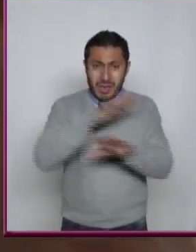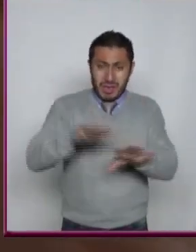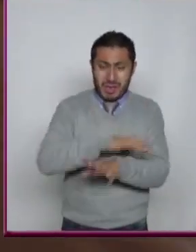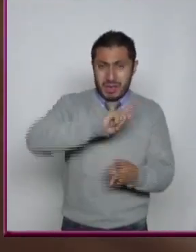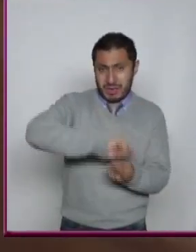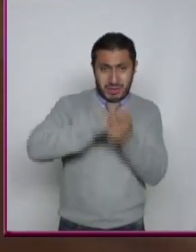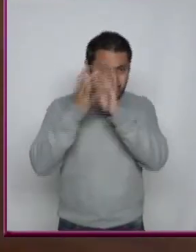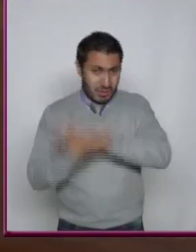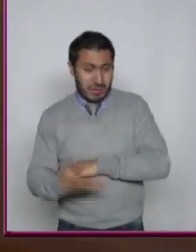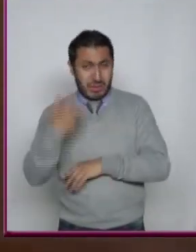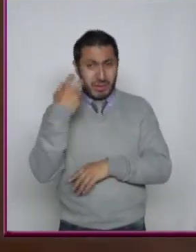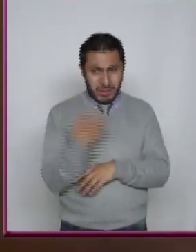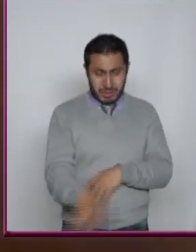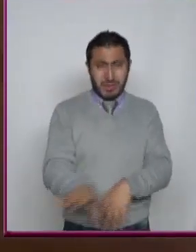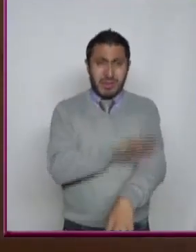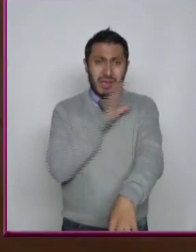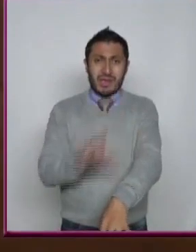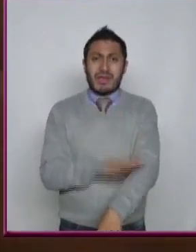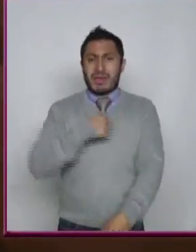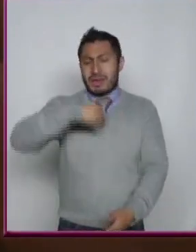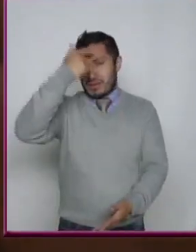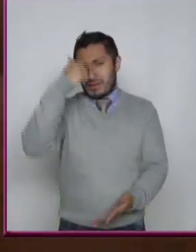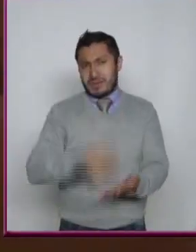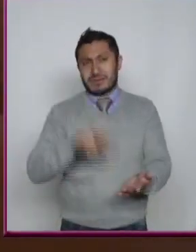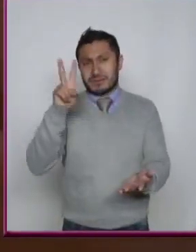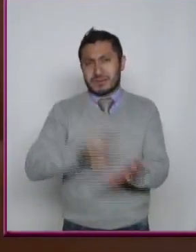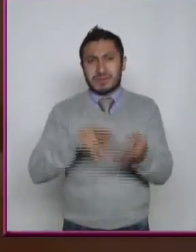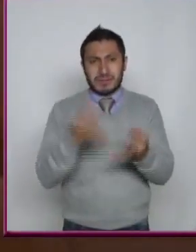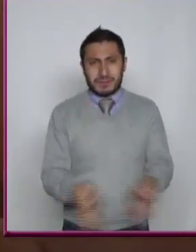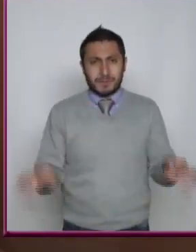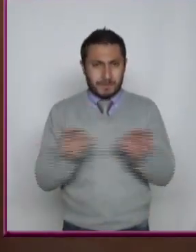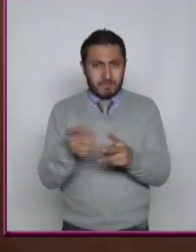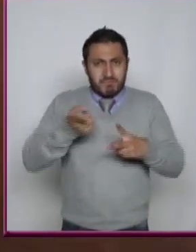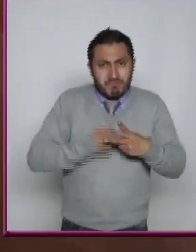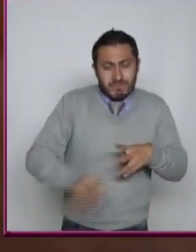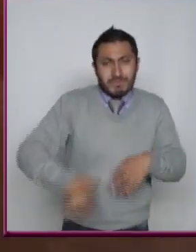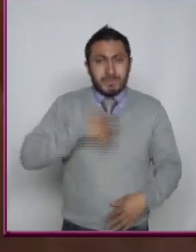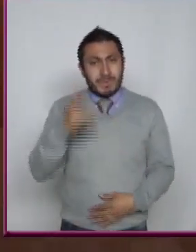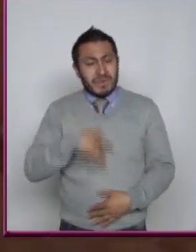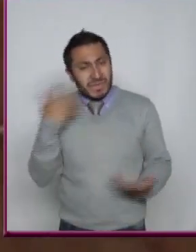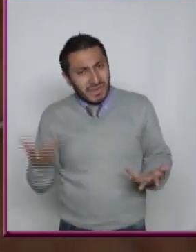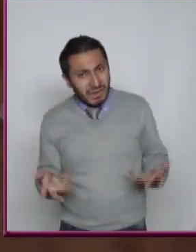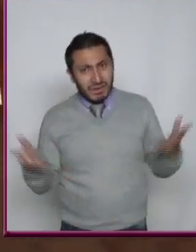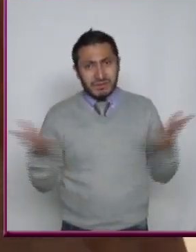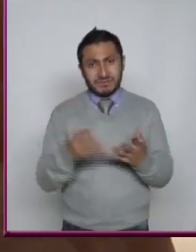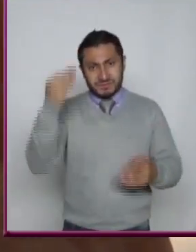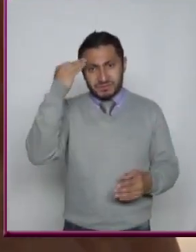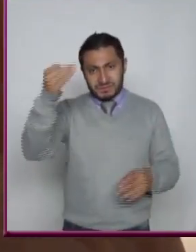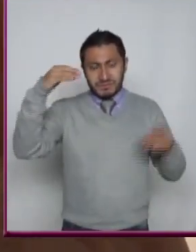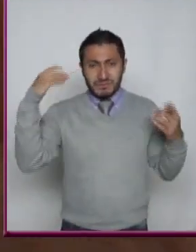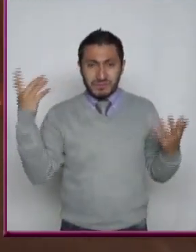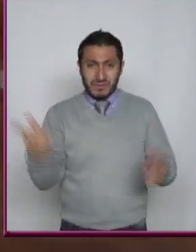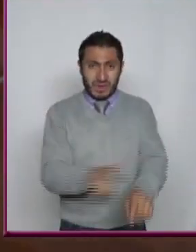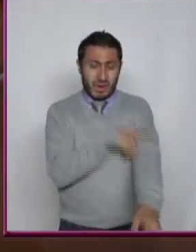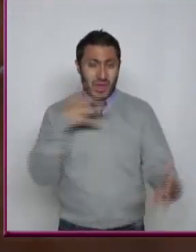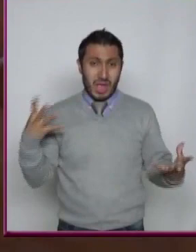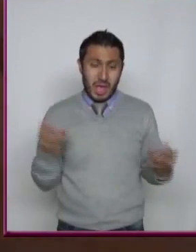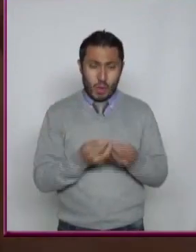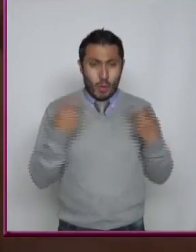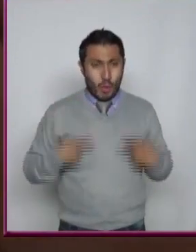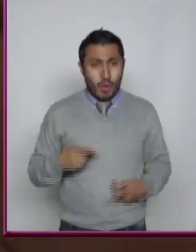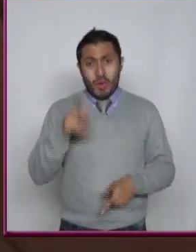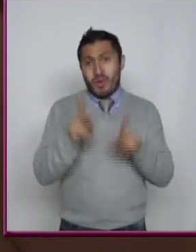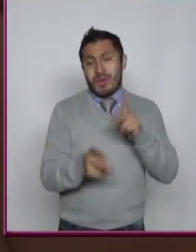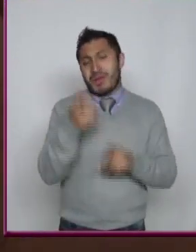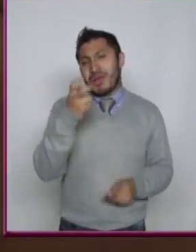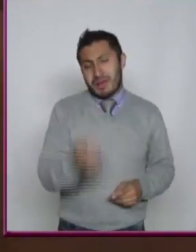tránsito. Creo que vale la pena, cuando se empiece a sentir, cuando se empiece ya a llevar más tiempo con esta persona, hablar de esto, ¿no?